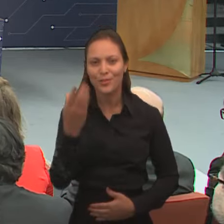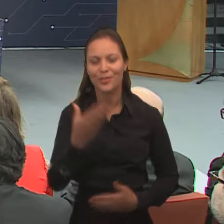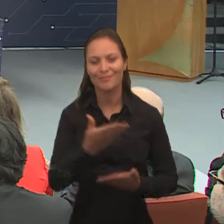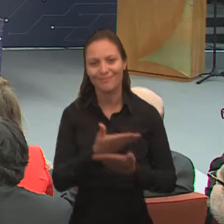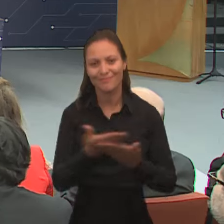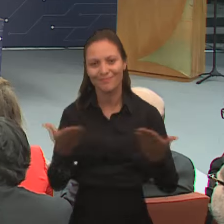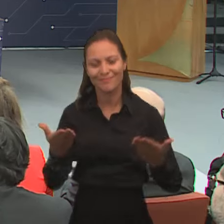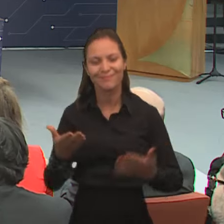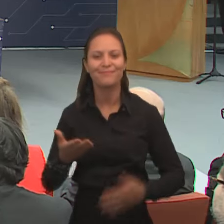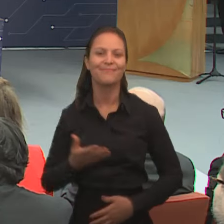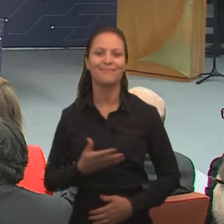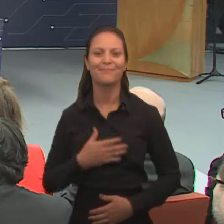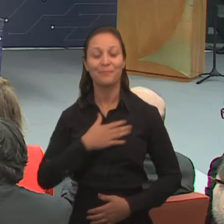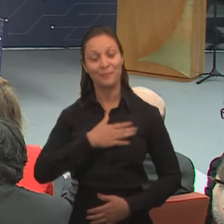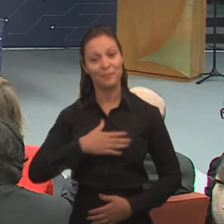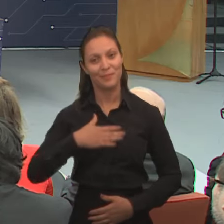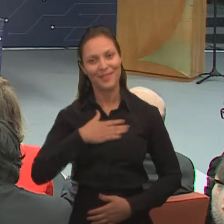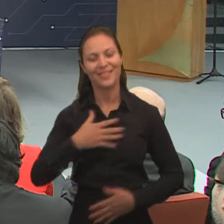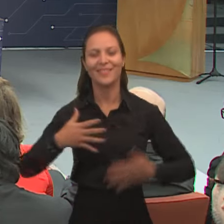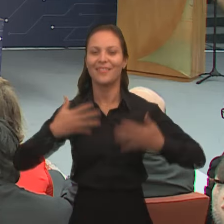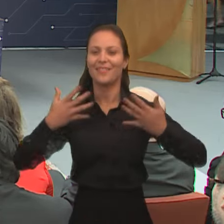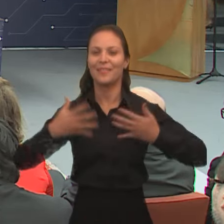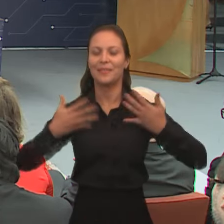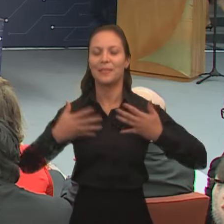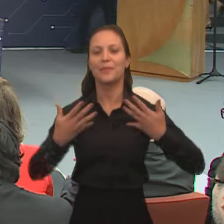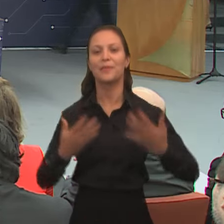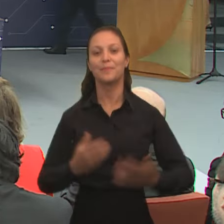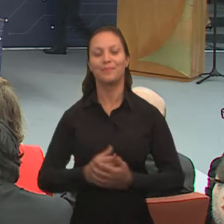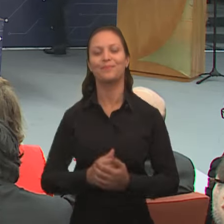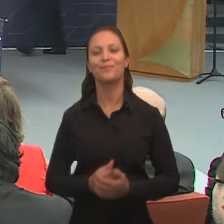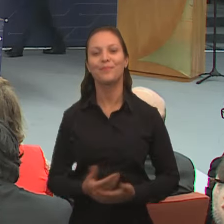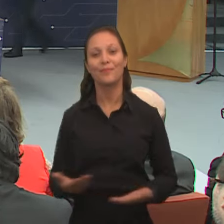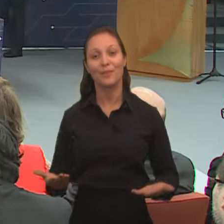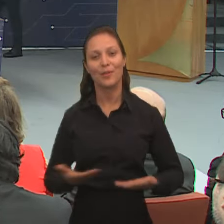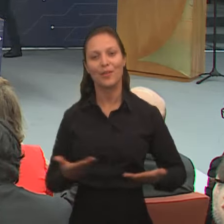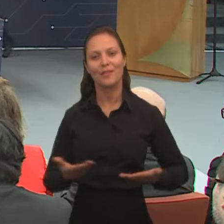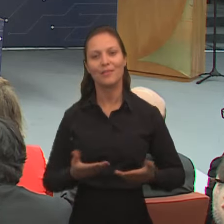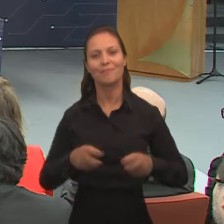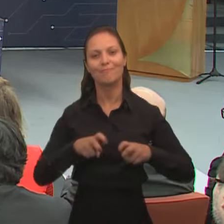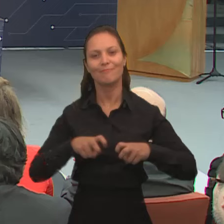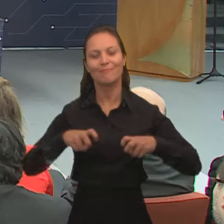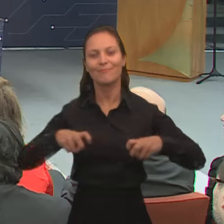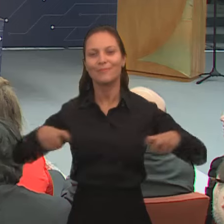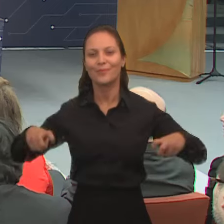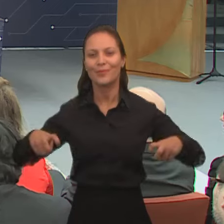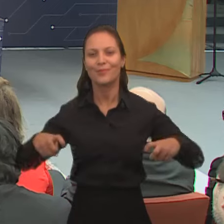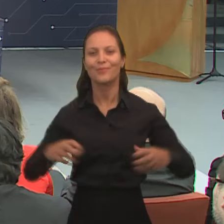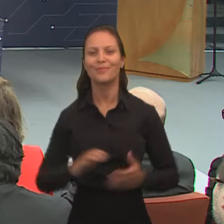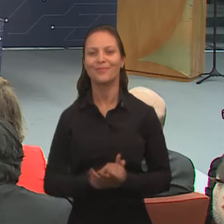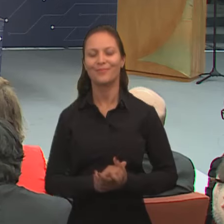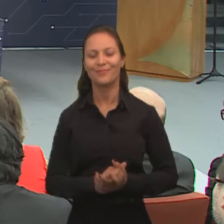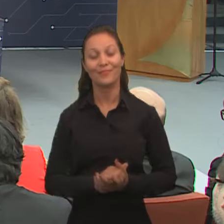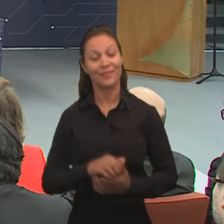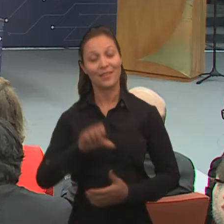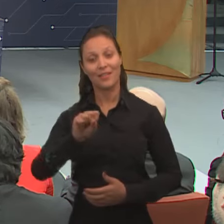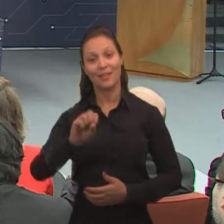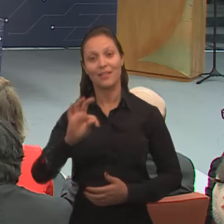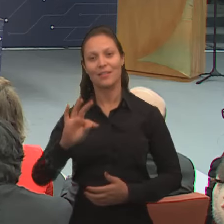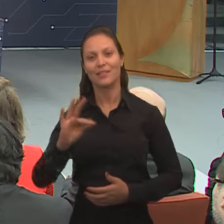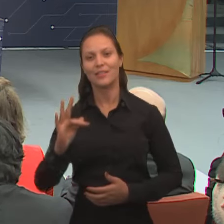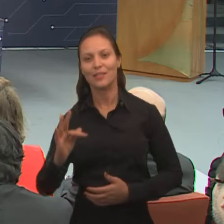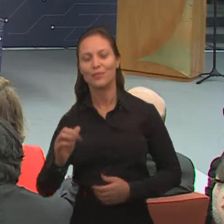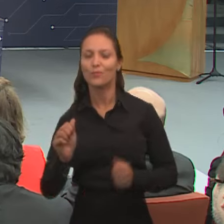Buen día a todos, es un placer y una alegría estar aquí y compartir esta mesa con el